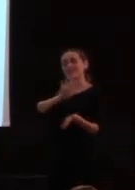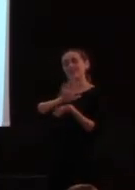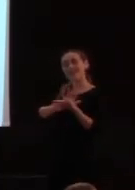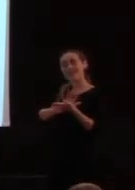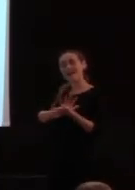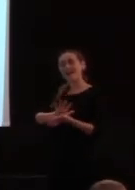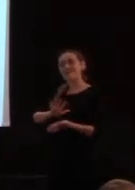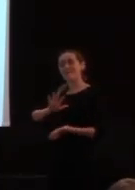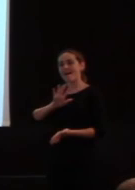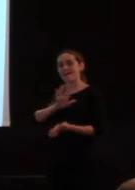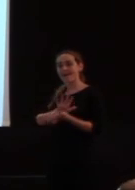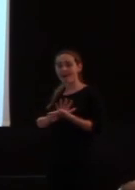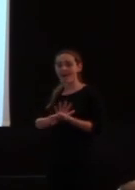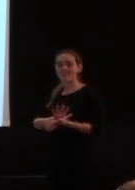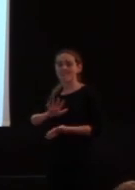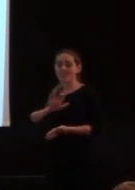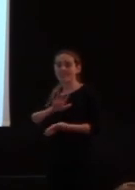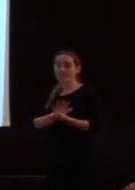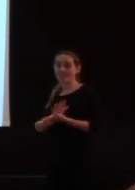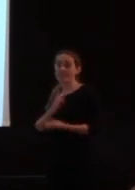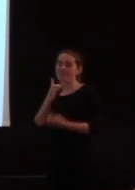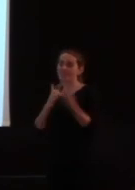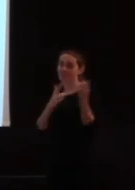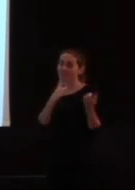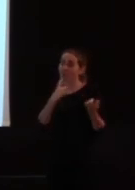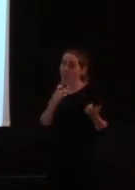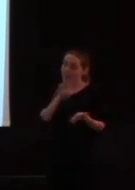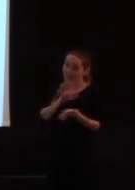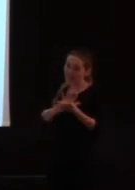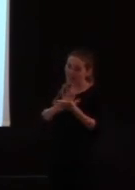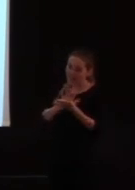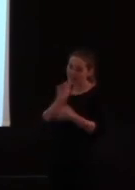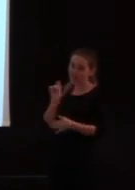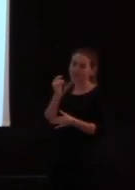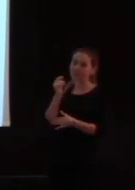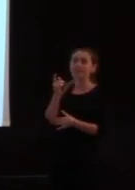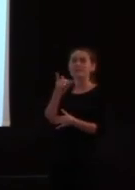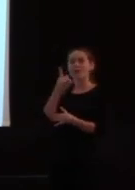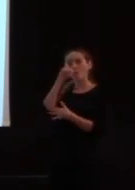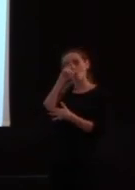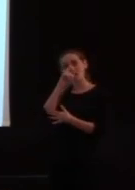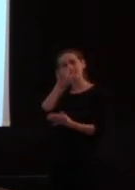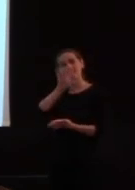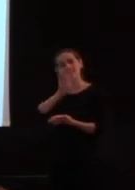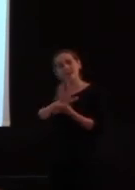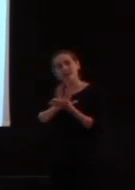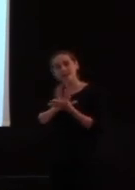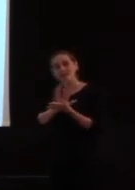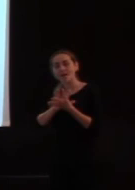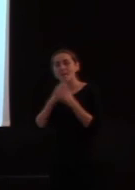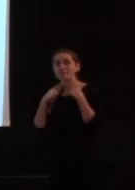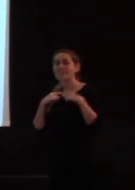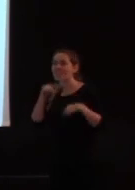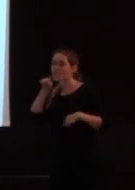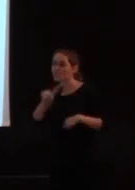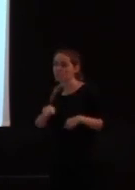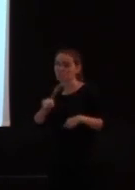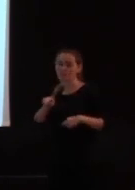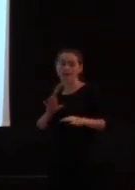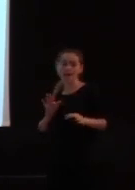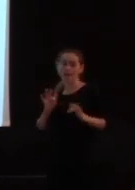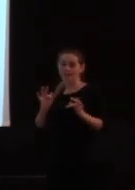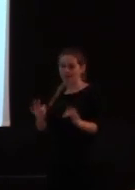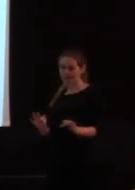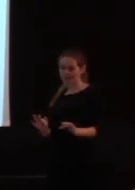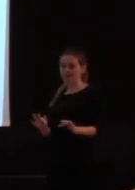calma, porque hay momentos que cuesta, ¿no? Pero calma, no perdamos la calma, jamás, ¿eh? Calma,